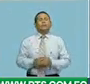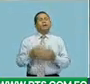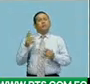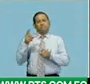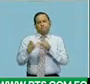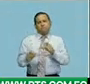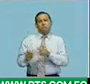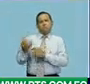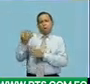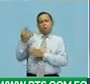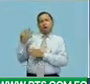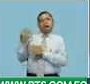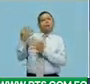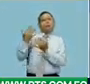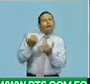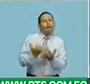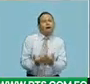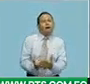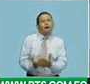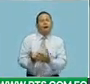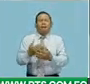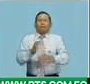y vendrán,